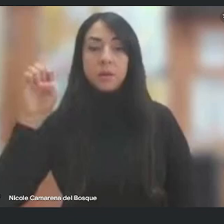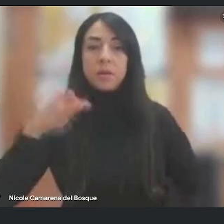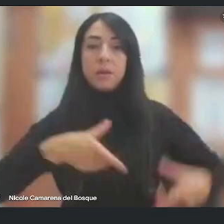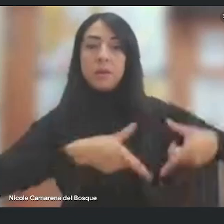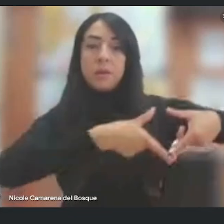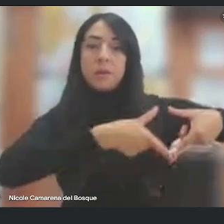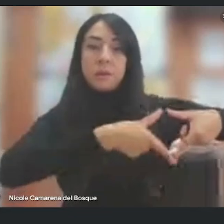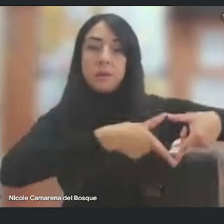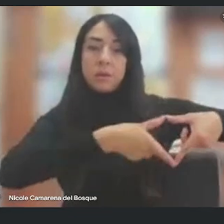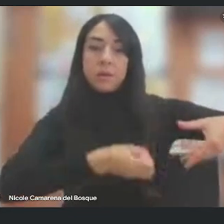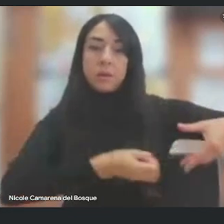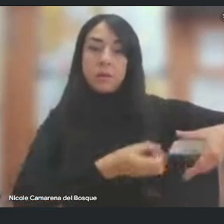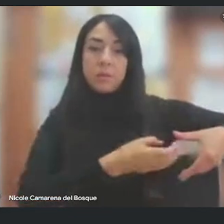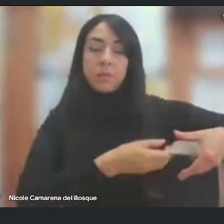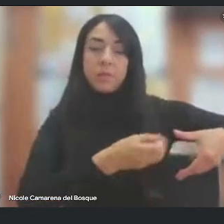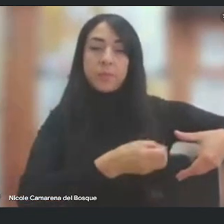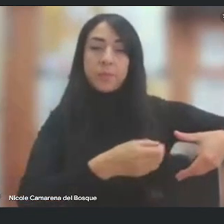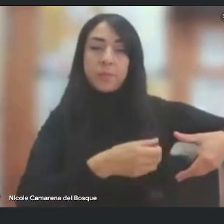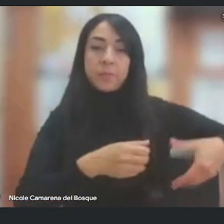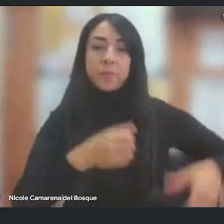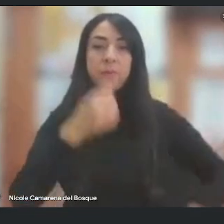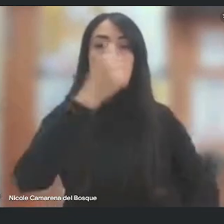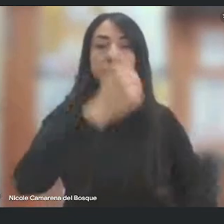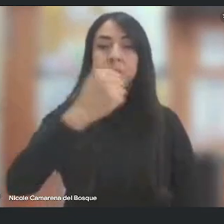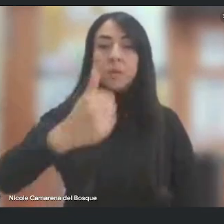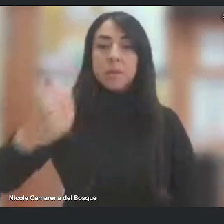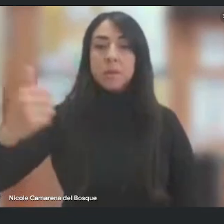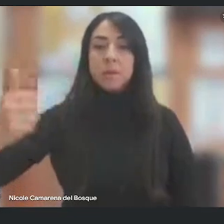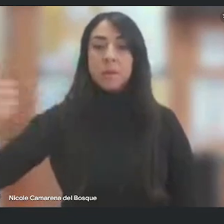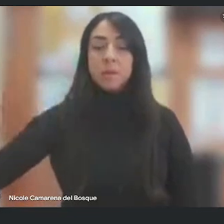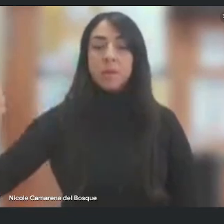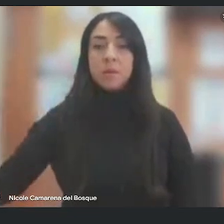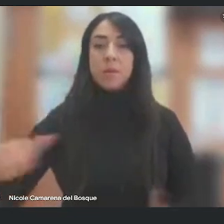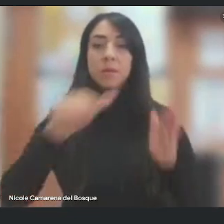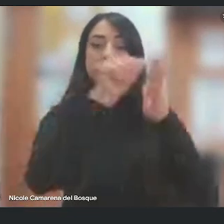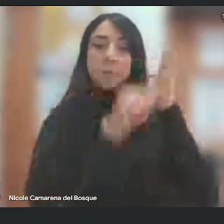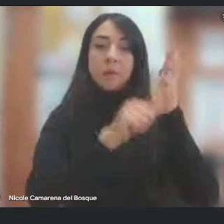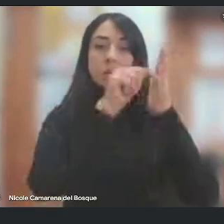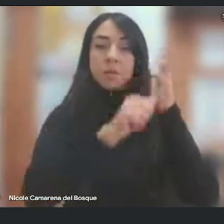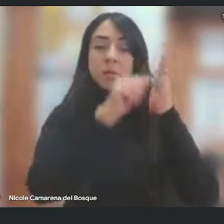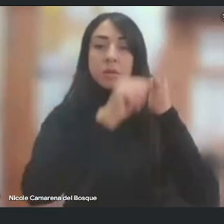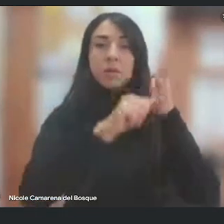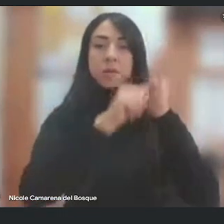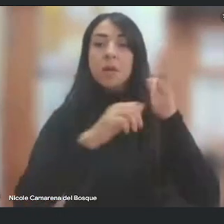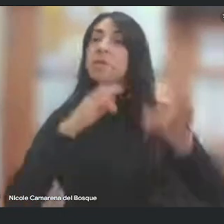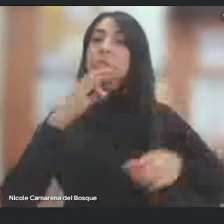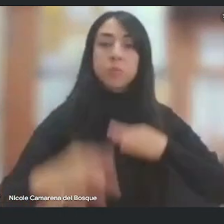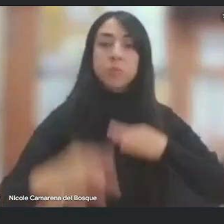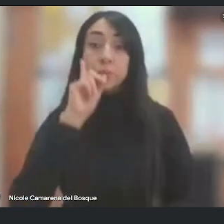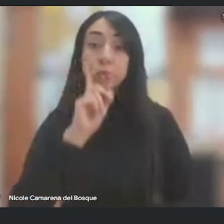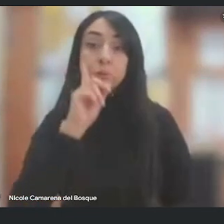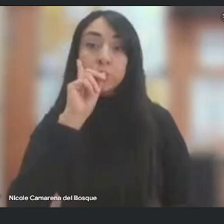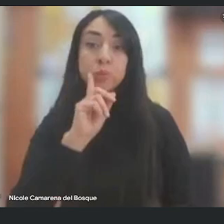fase folicular, después viene una evolución y finalmente viene una fase lútea.